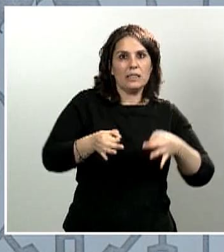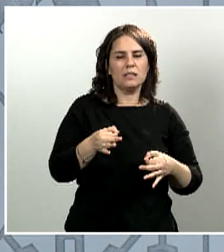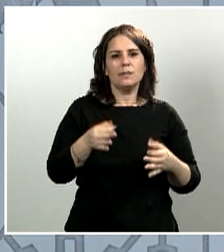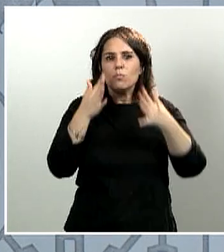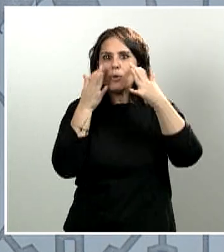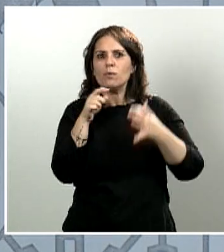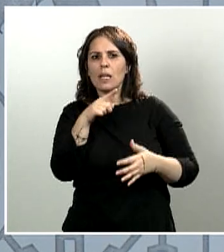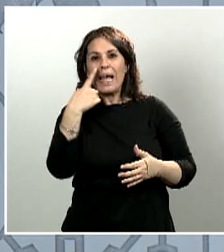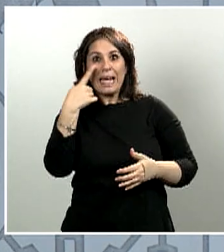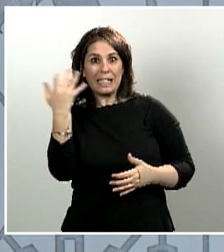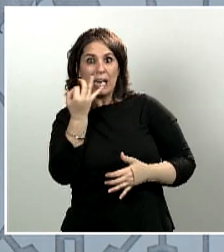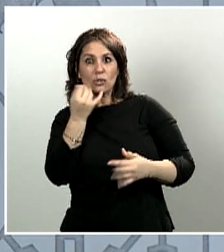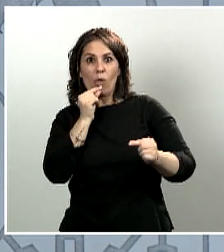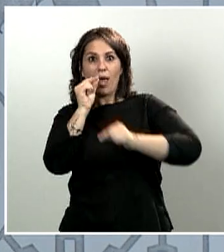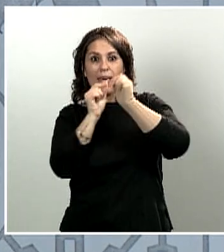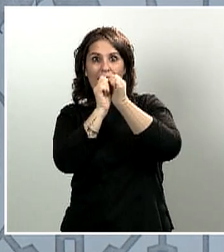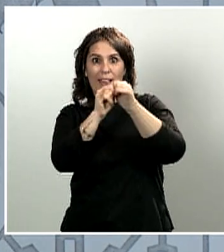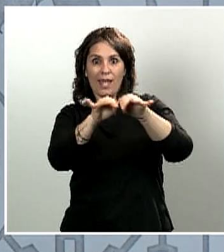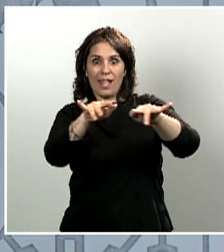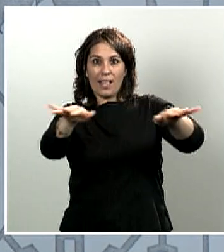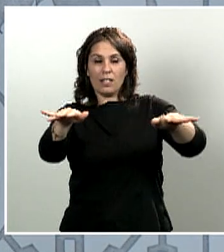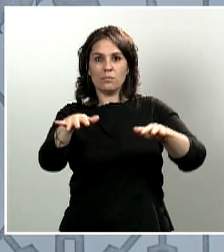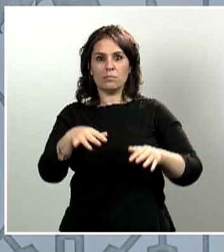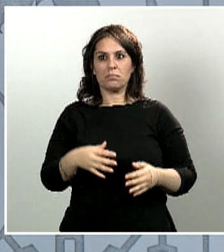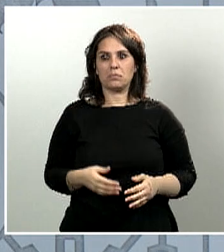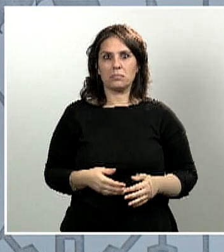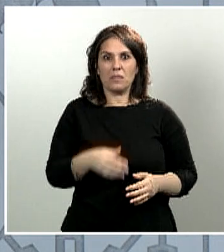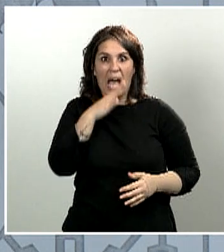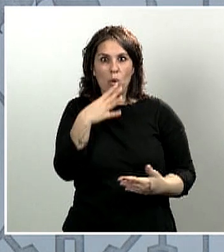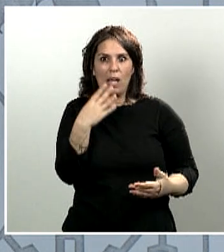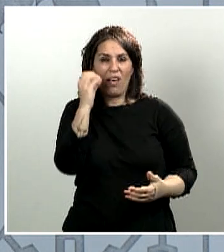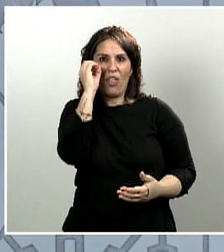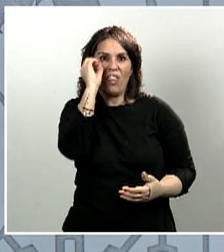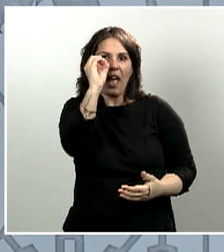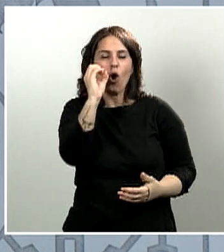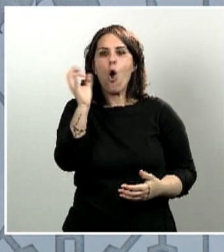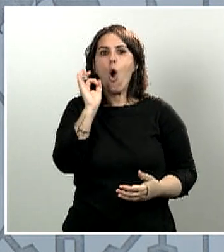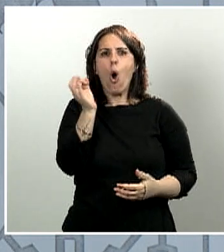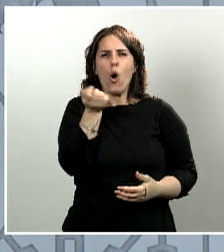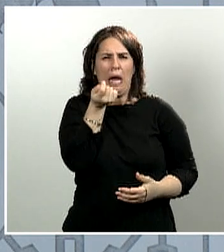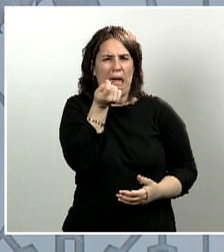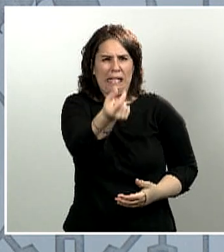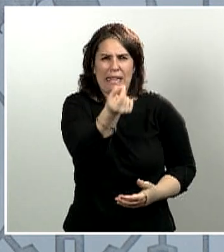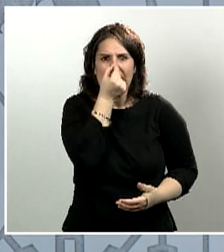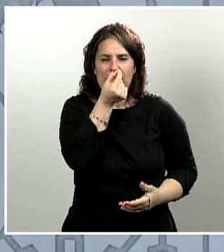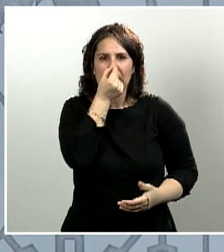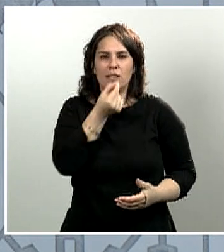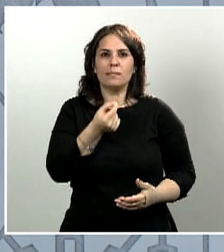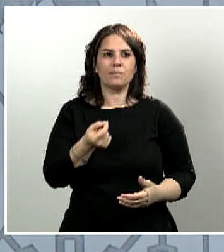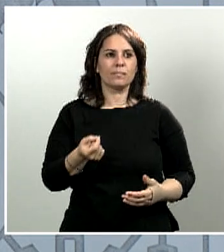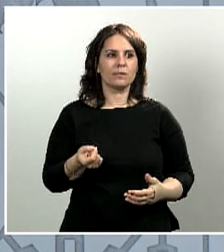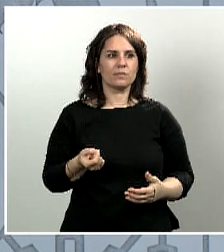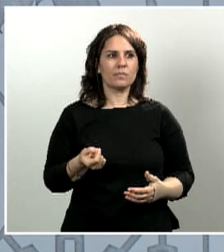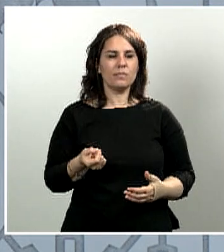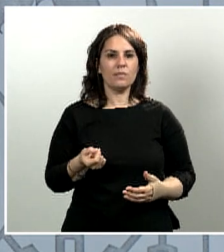transmisión ahora mismo son nulos o cercanos a nulos. Con lo cual es obvio que la aproximación